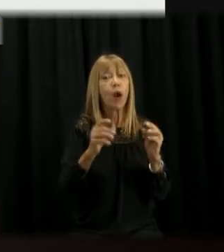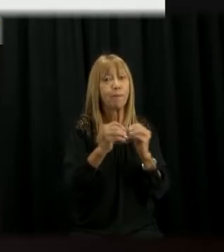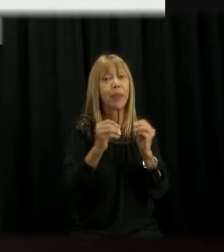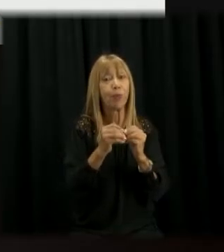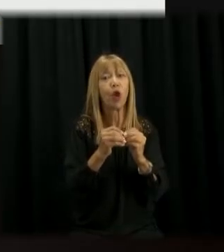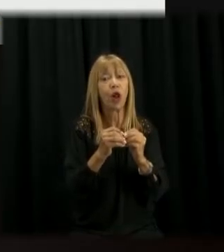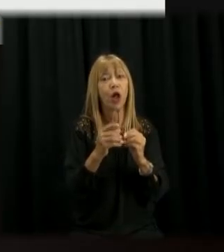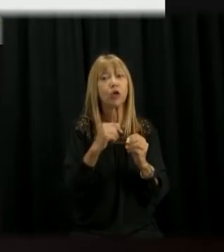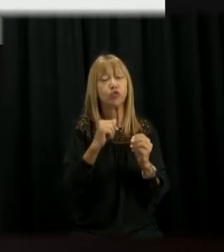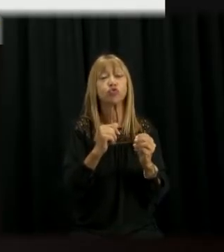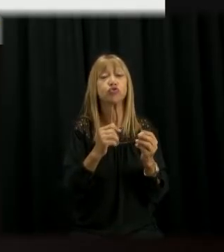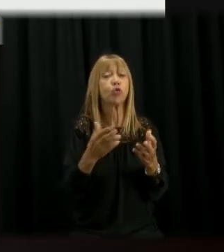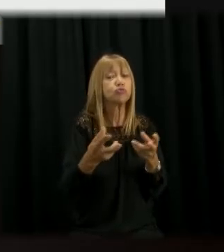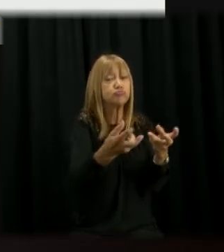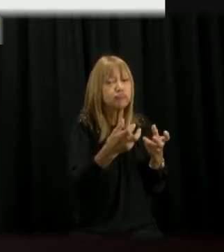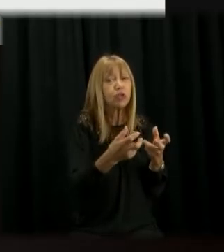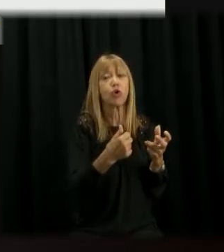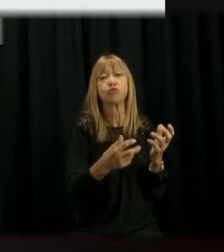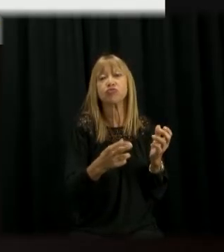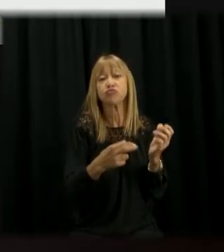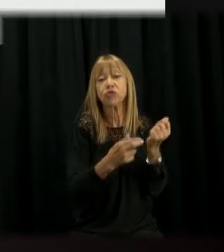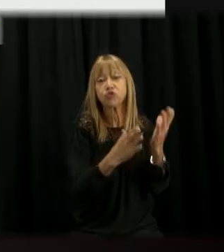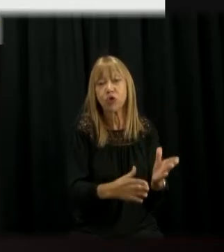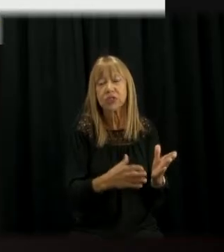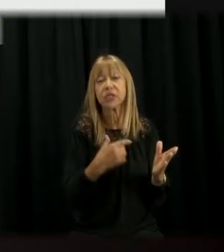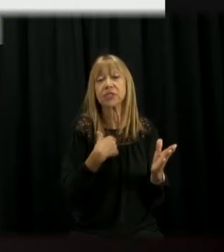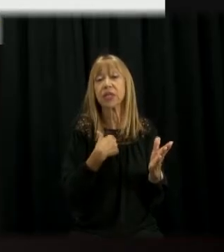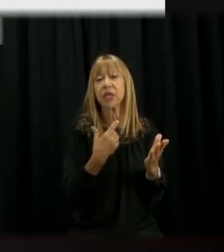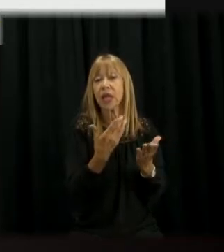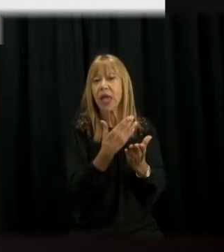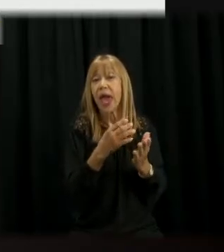intenten, que prueben esos recursos,